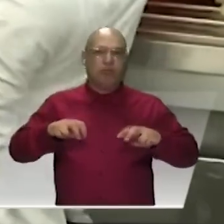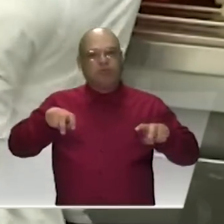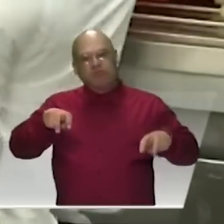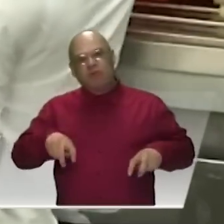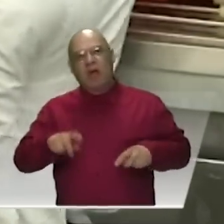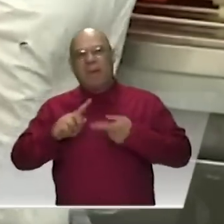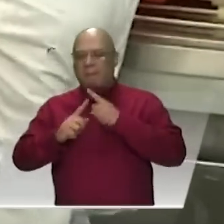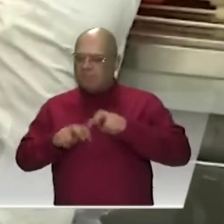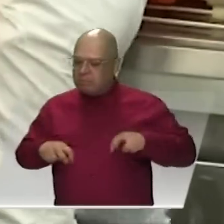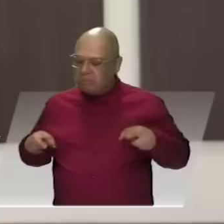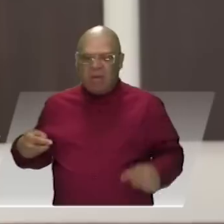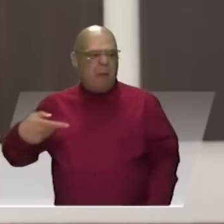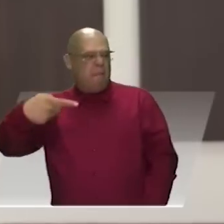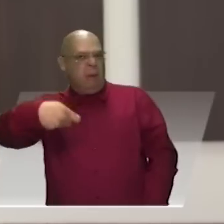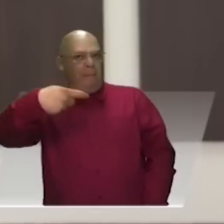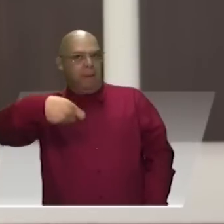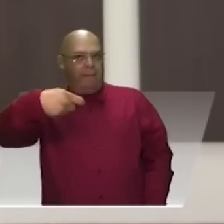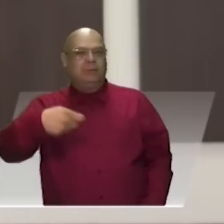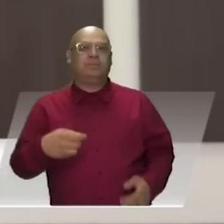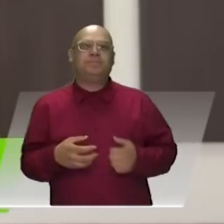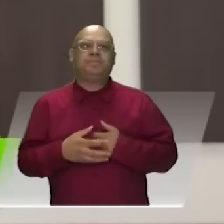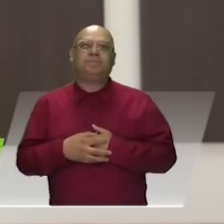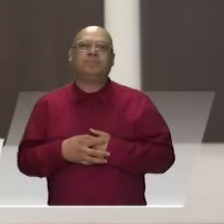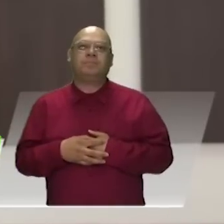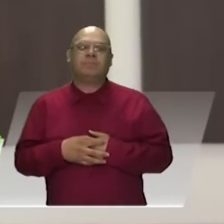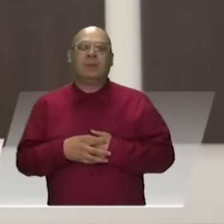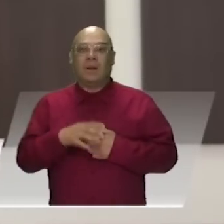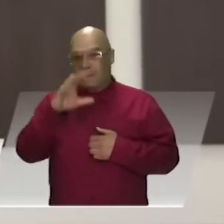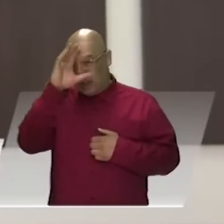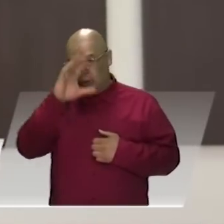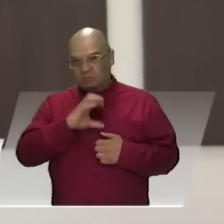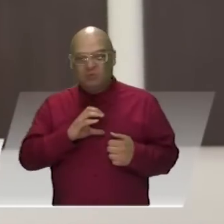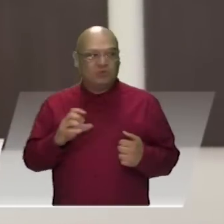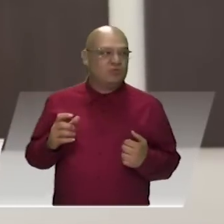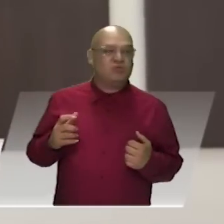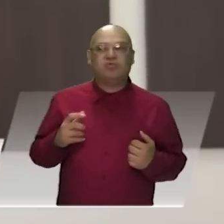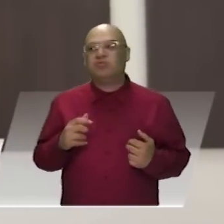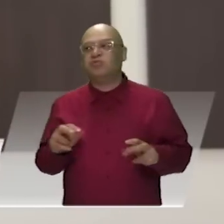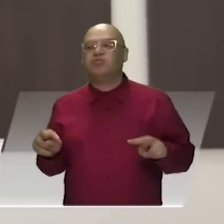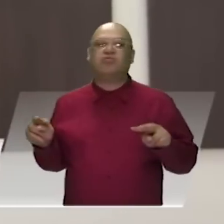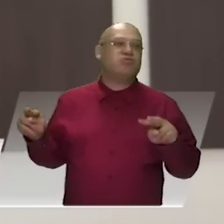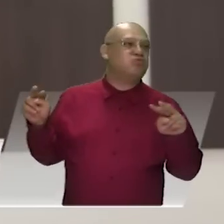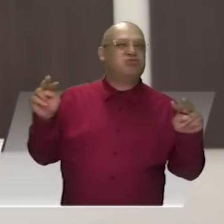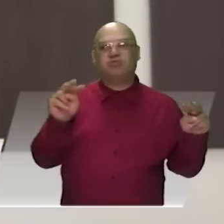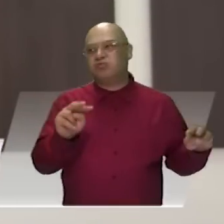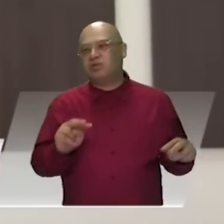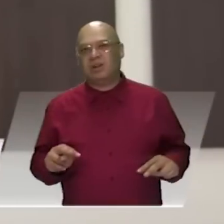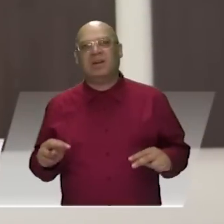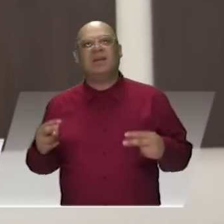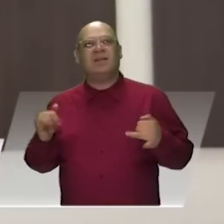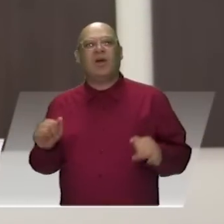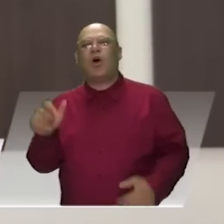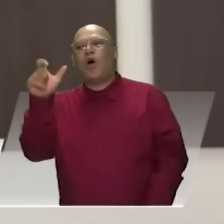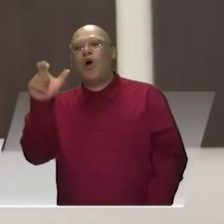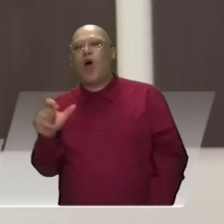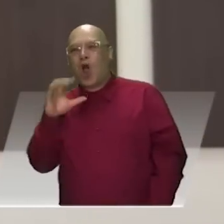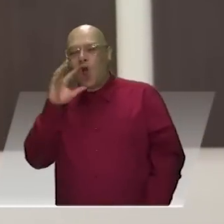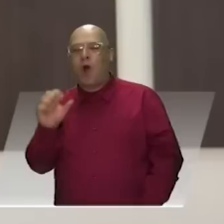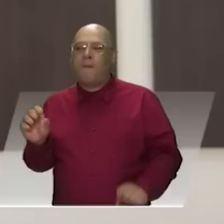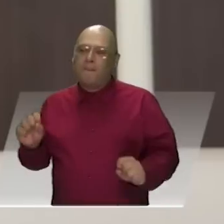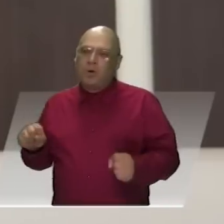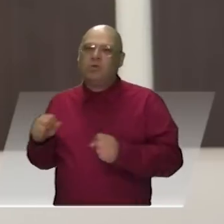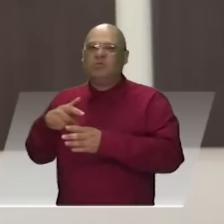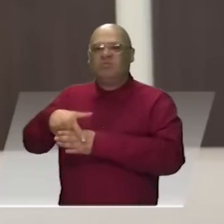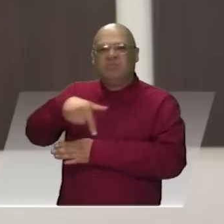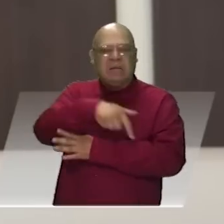en compañía de otras personas inmediatamente el cuadrante inicia la labores de vecindario logrando establecer que un sujeto se baja de una moto